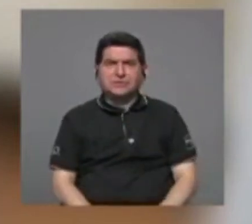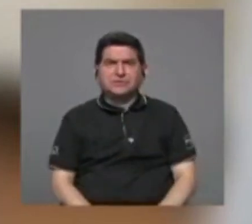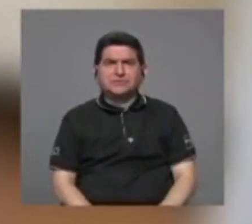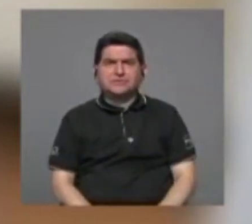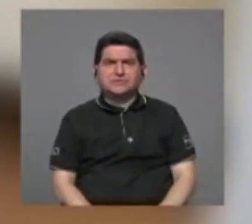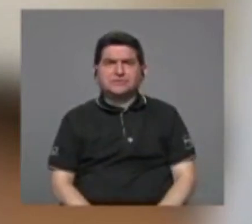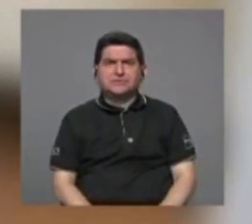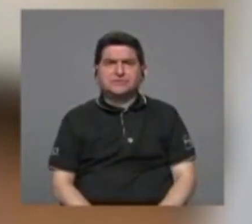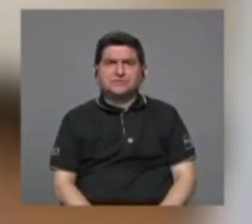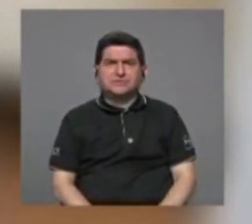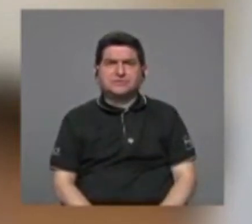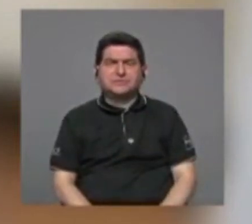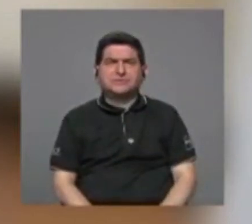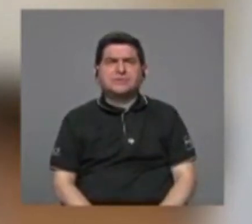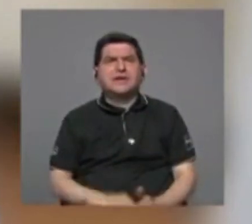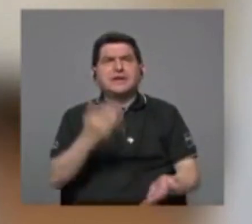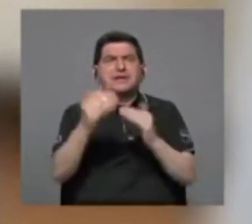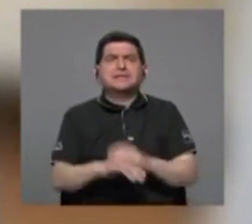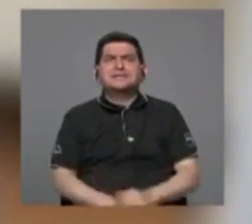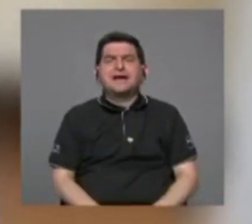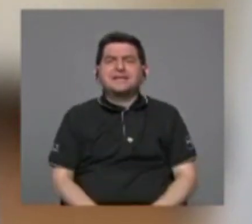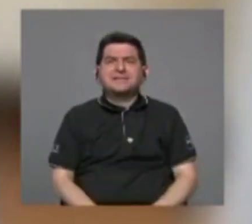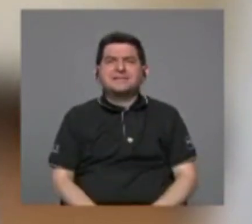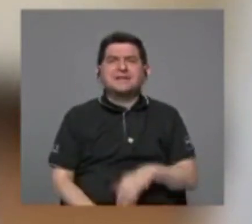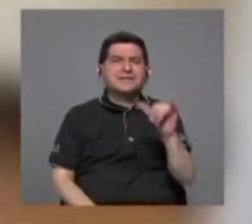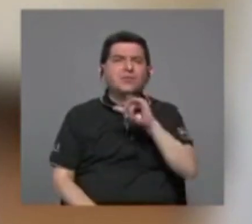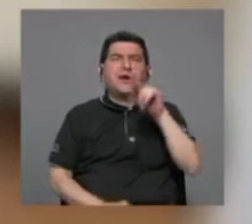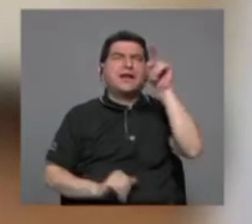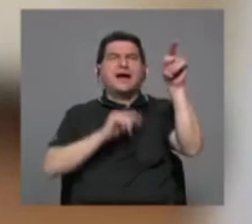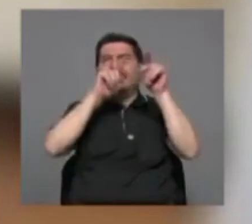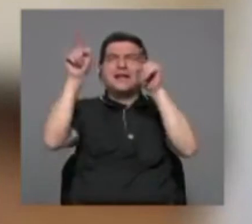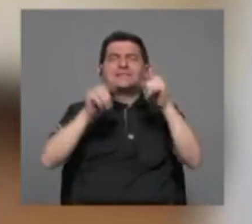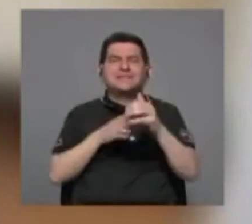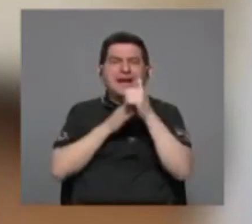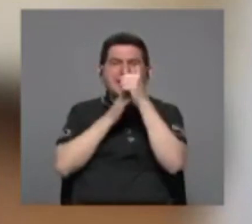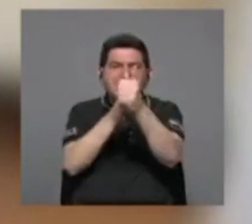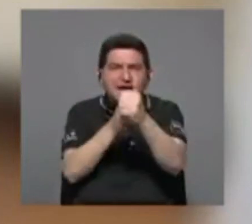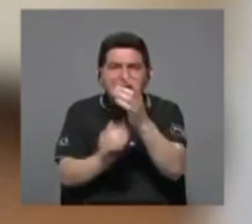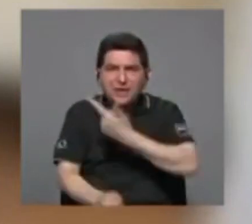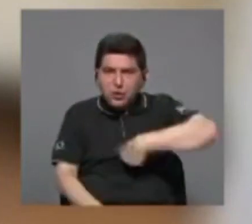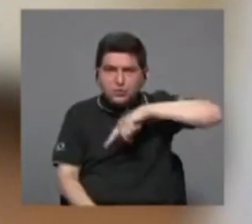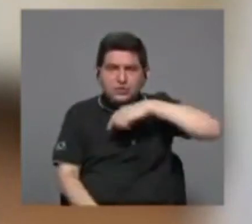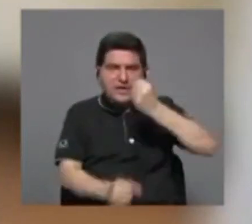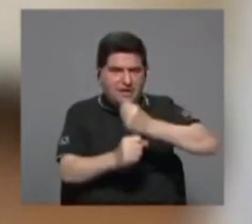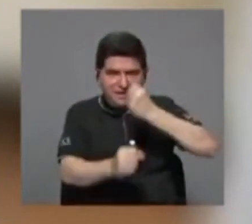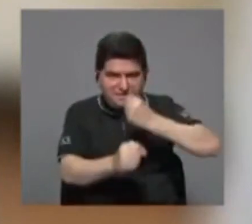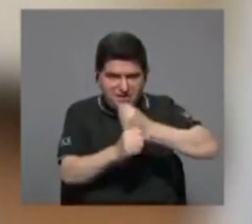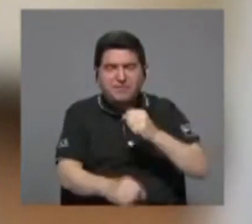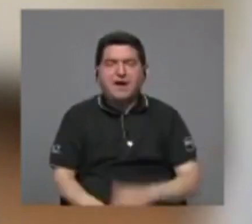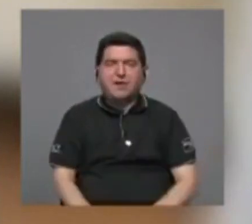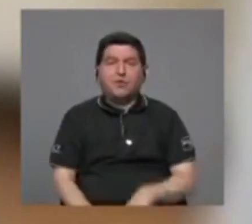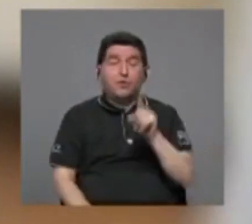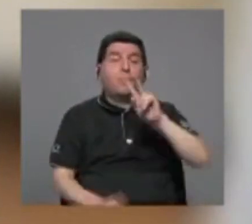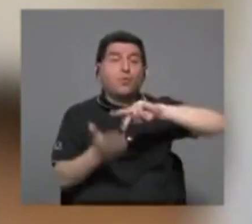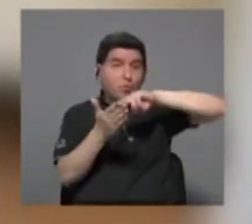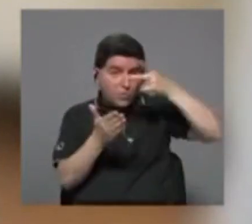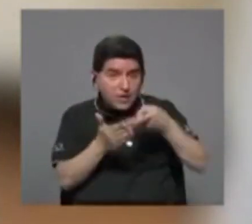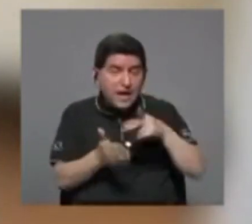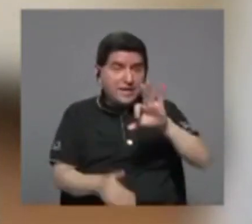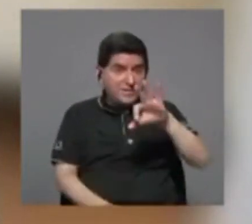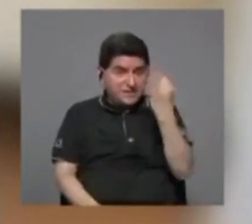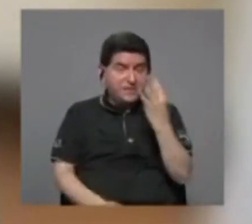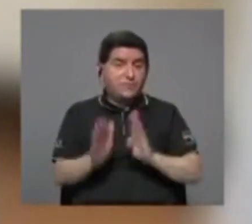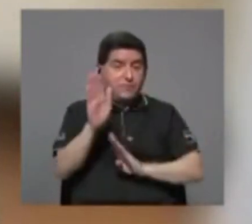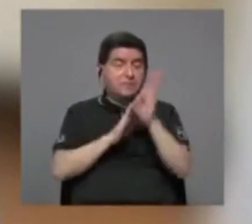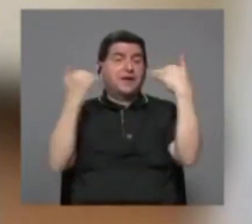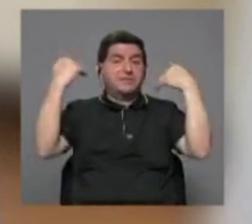o como decía yo, la estrella polar del trabajo que hacemos. Y fíjese que una definición de esta manera del